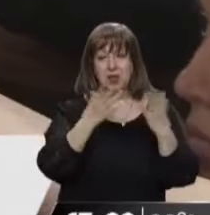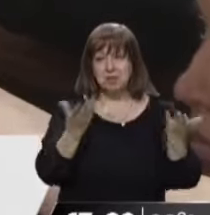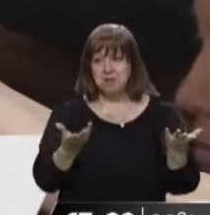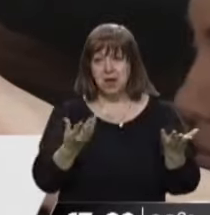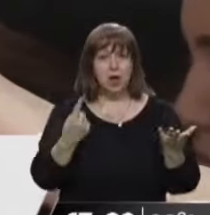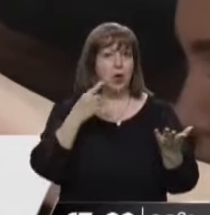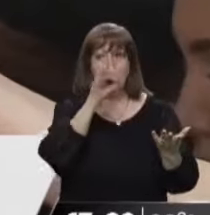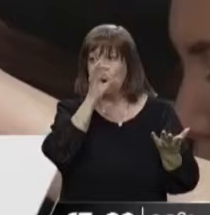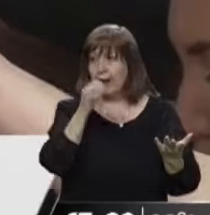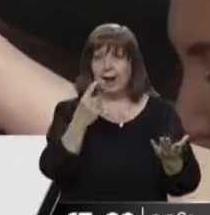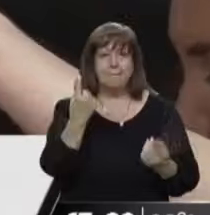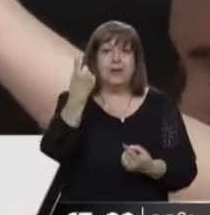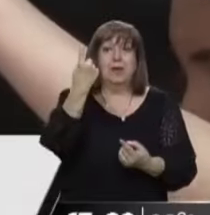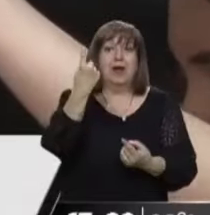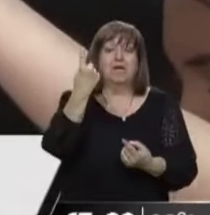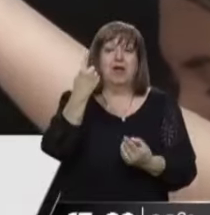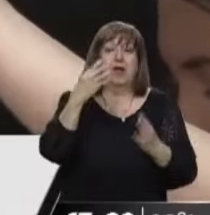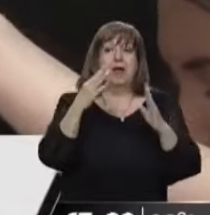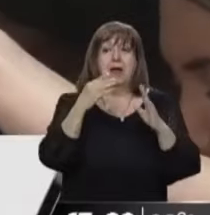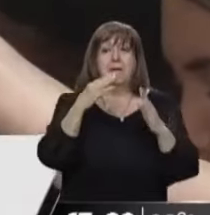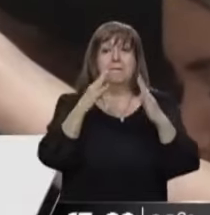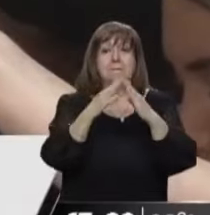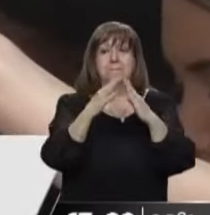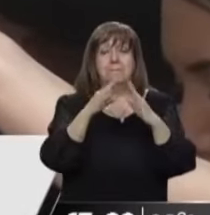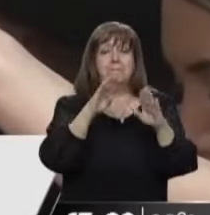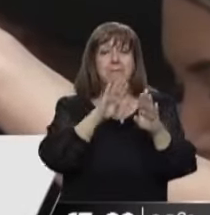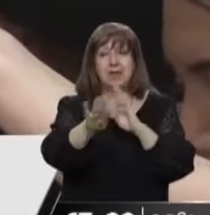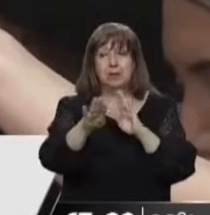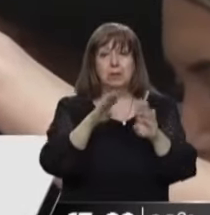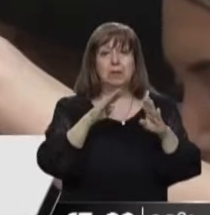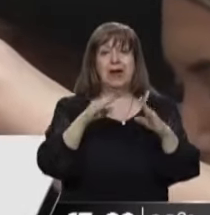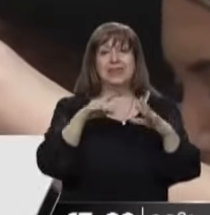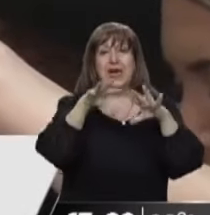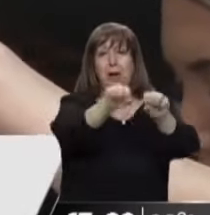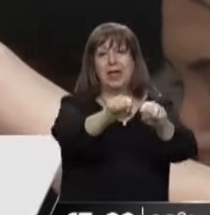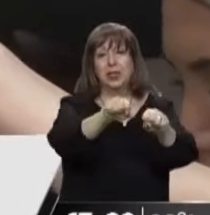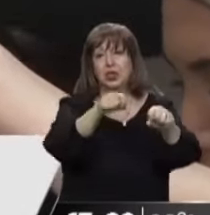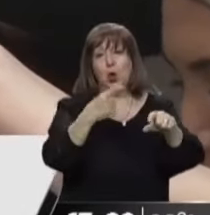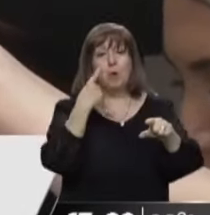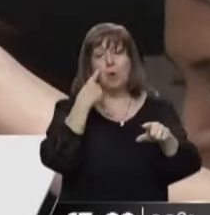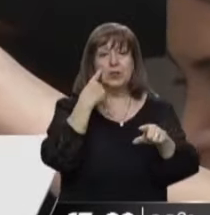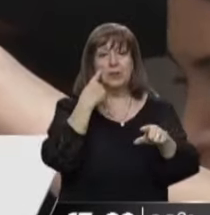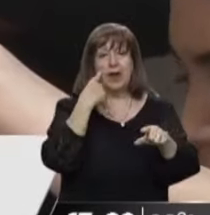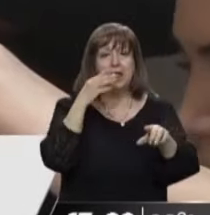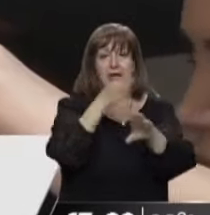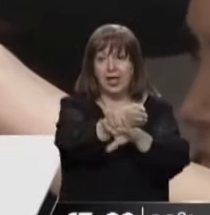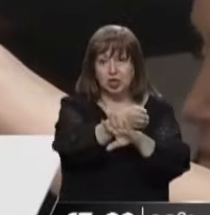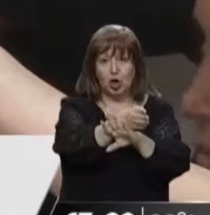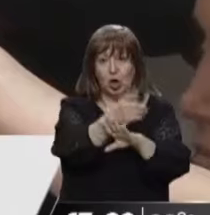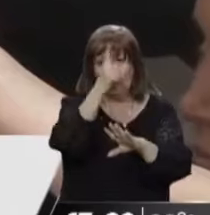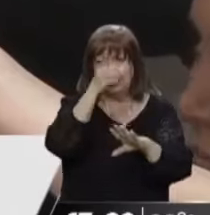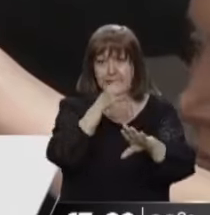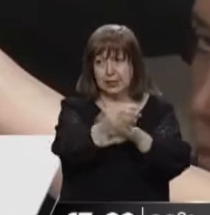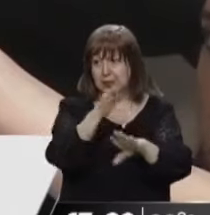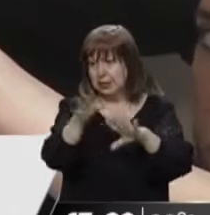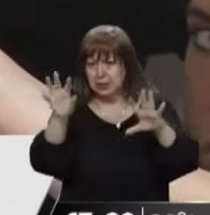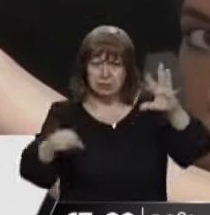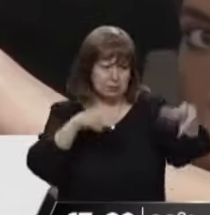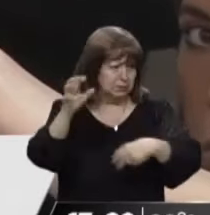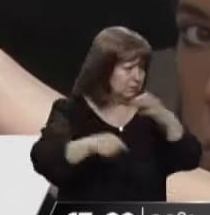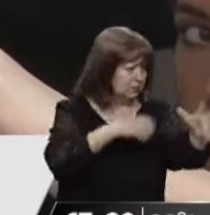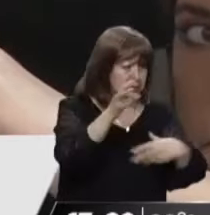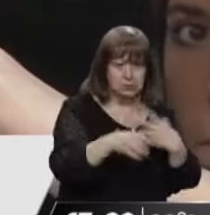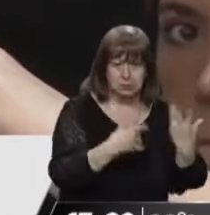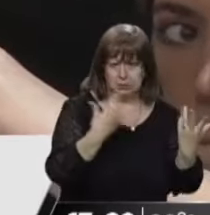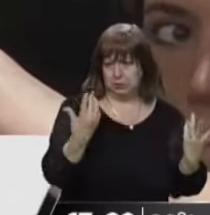municipalidad han hecho allanamientos antes de haber hecho un pedido de informes o un pedido justamente que tiene que hacer tanto el Tribunal de Cuentas, la Fiscalía de Estado, quien